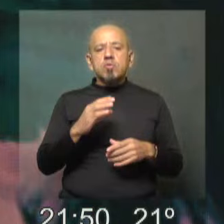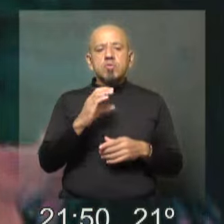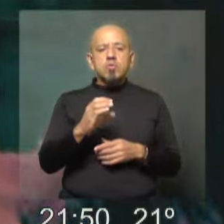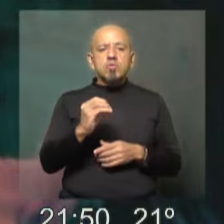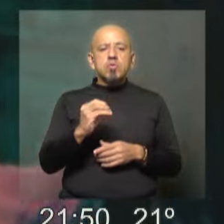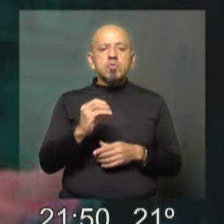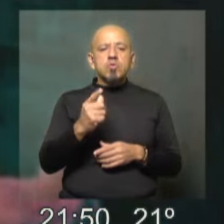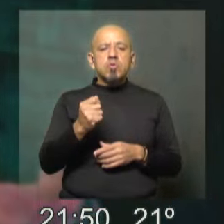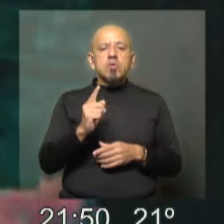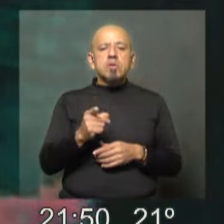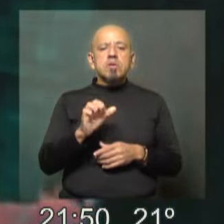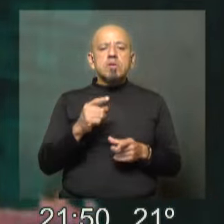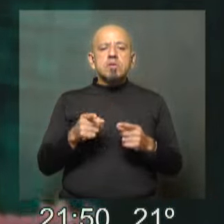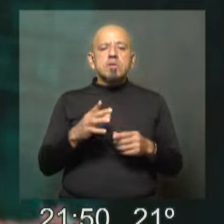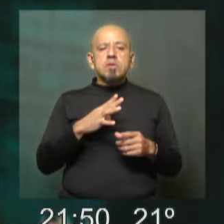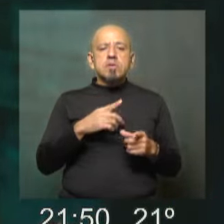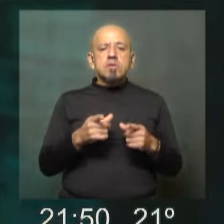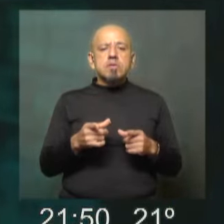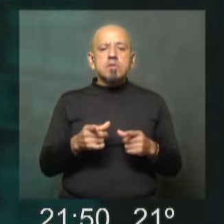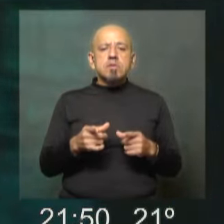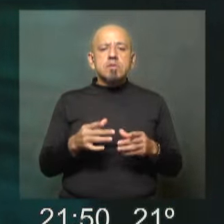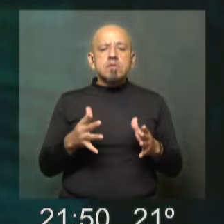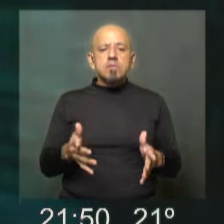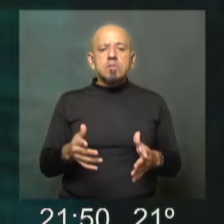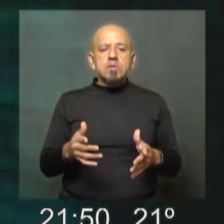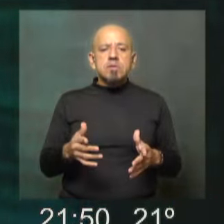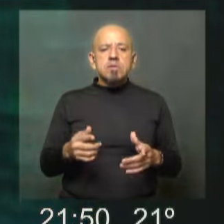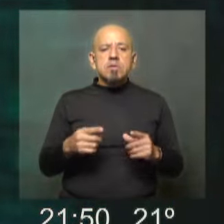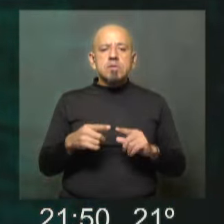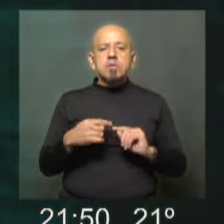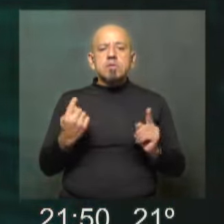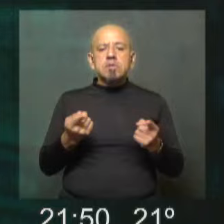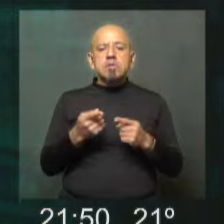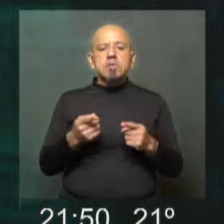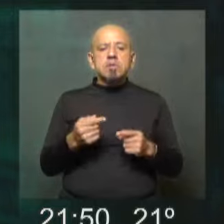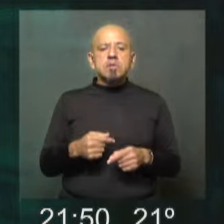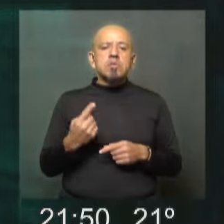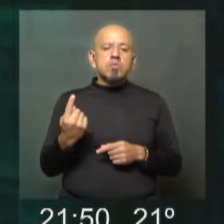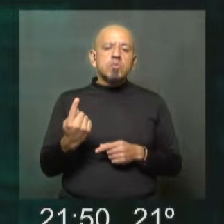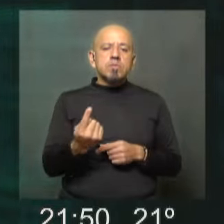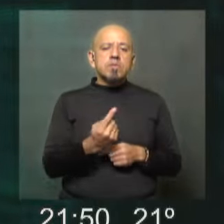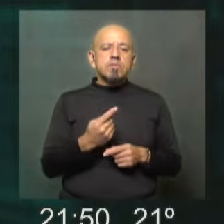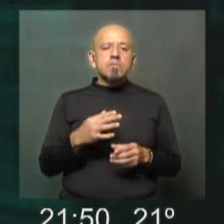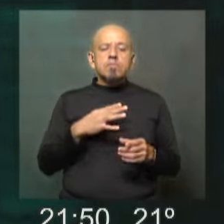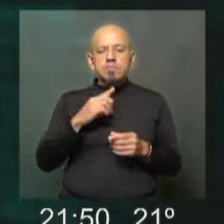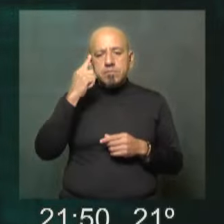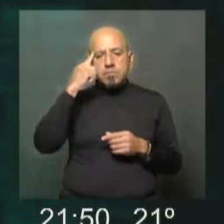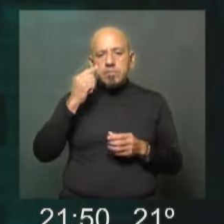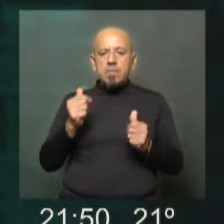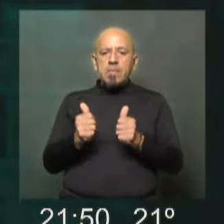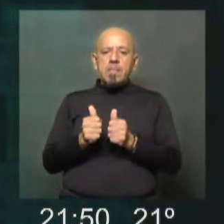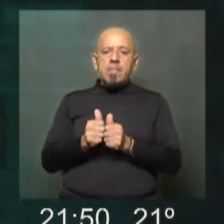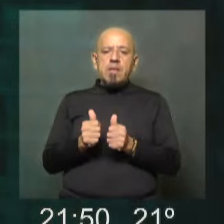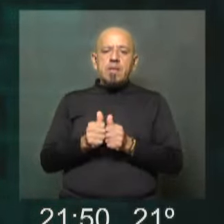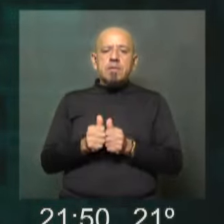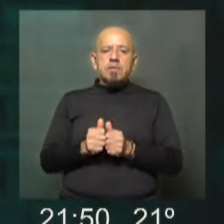Bueno, esta parte como digital creada para el disco, que bueno, ella creó una portada para cada capítulo, lo pensamos juntas, como la